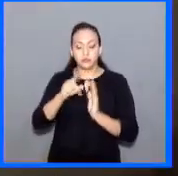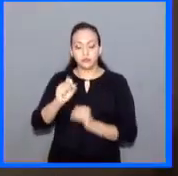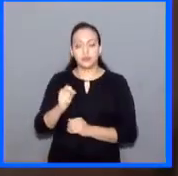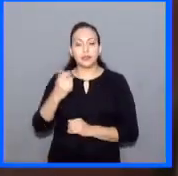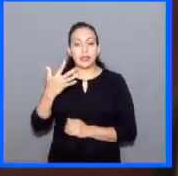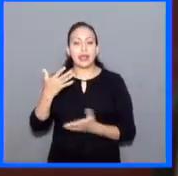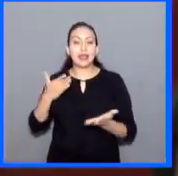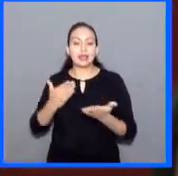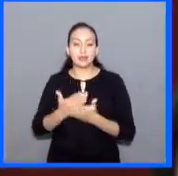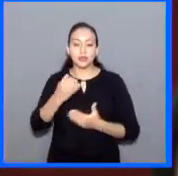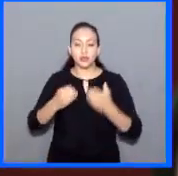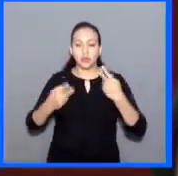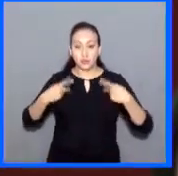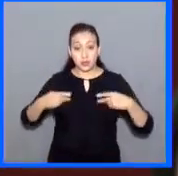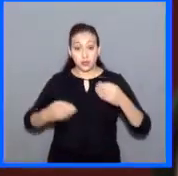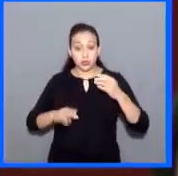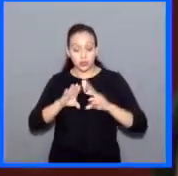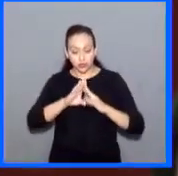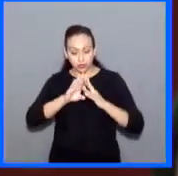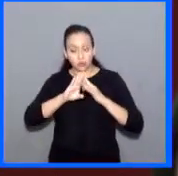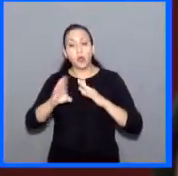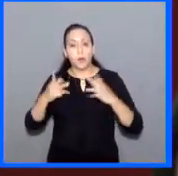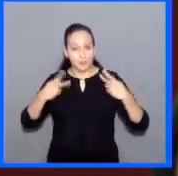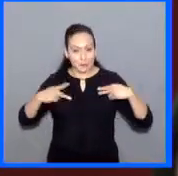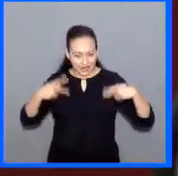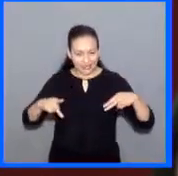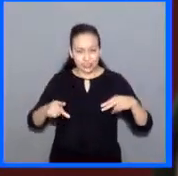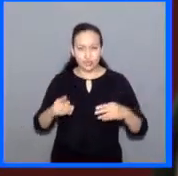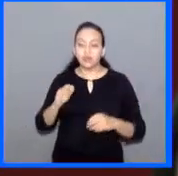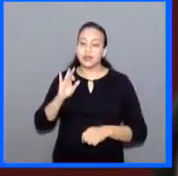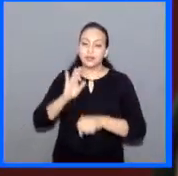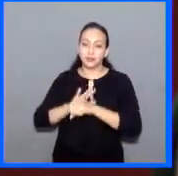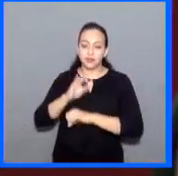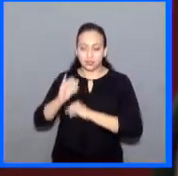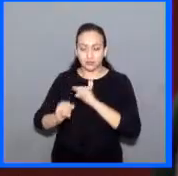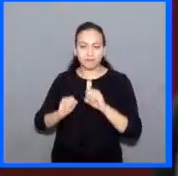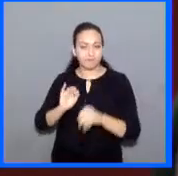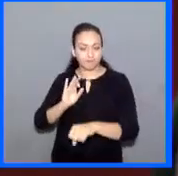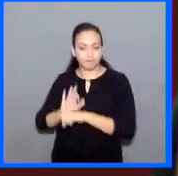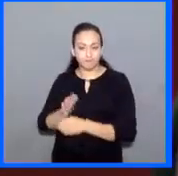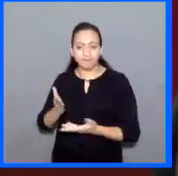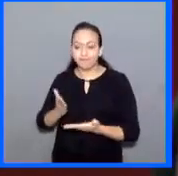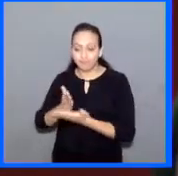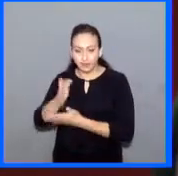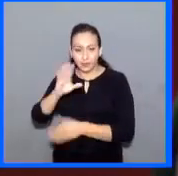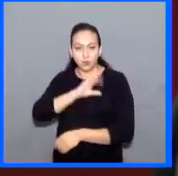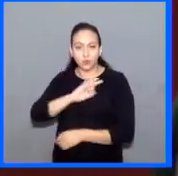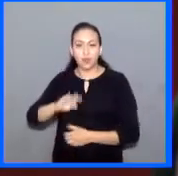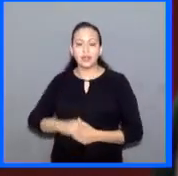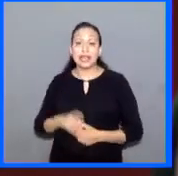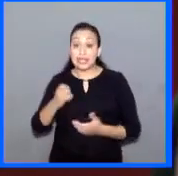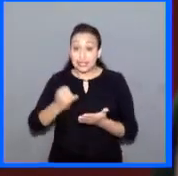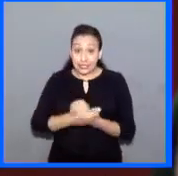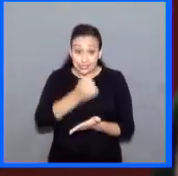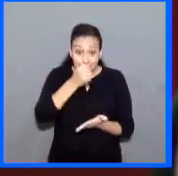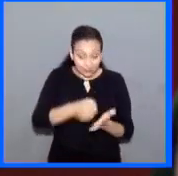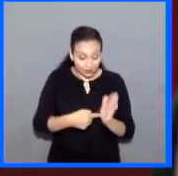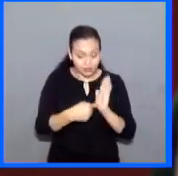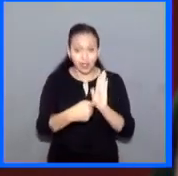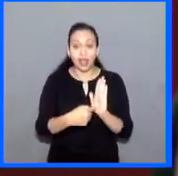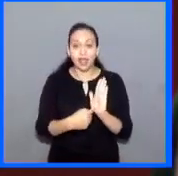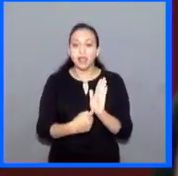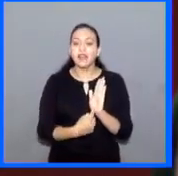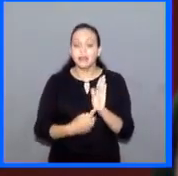Personas Migrantes o Sujetas de Protección Internacional. Sentencias que obligan a considerar a la persona migrante